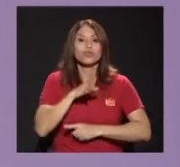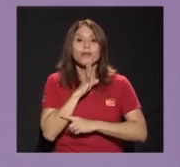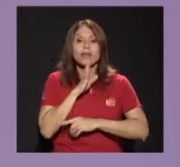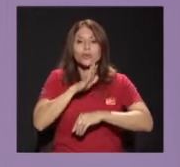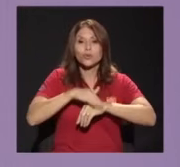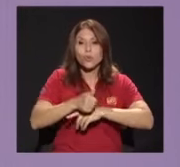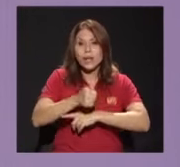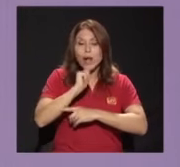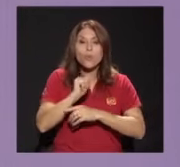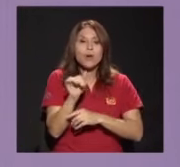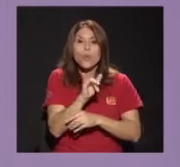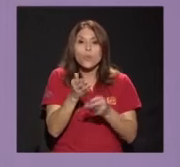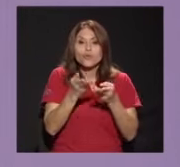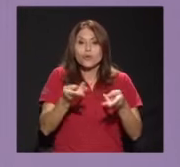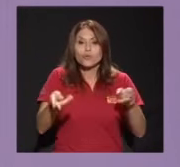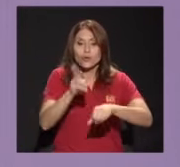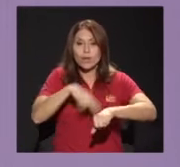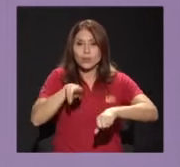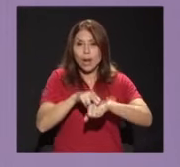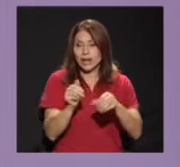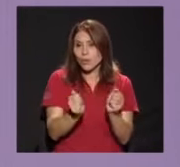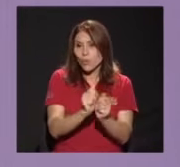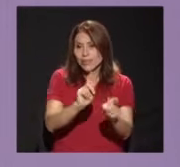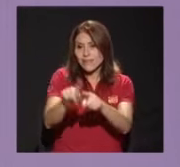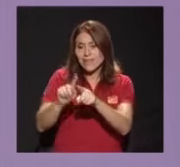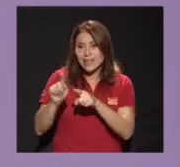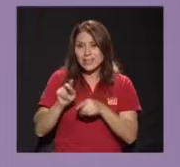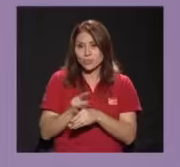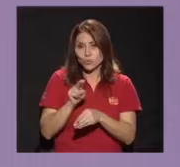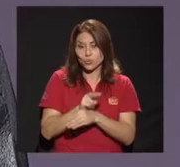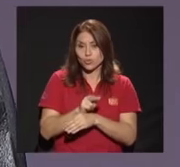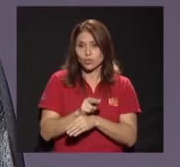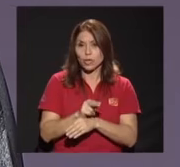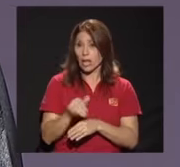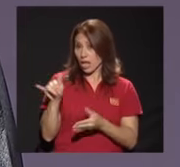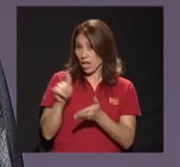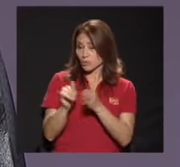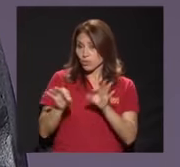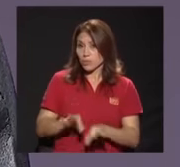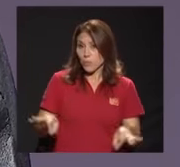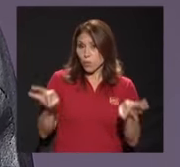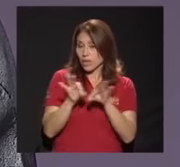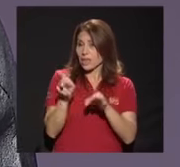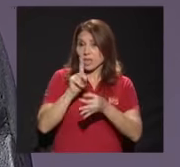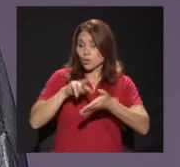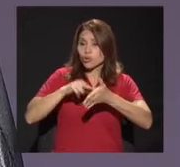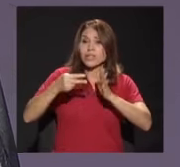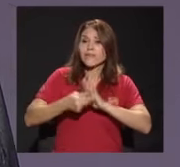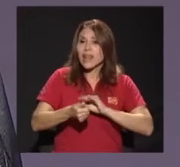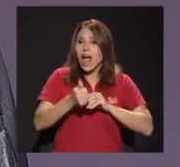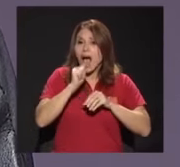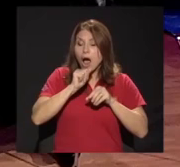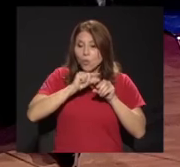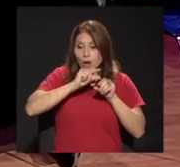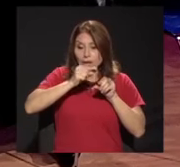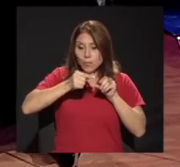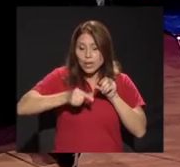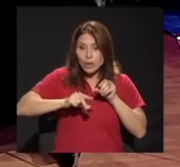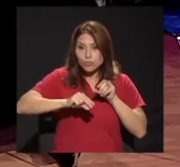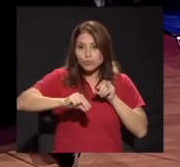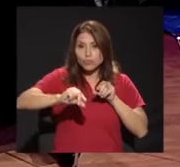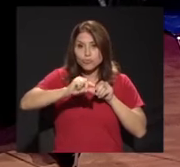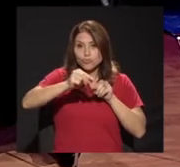sus diferentes usos que tiene. Bueno, eso es importante, claro, que quede claro. ¿No se refiere, sí, al agua potable? No, no. ¿Ni al abastecimiento? No.